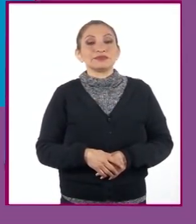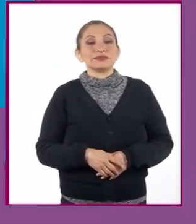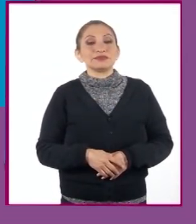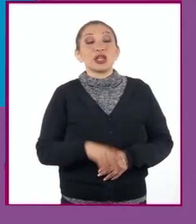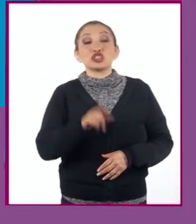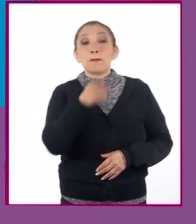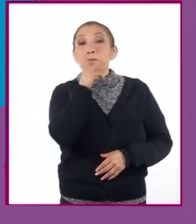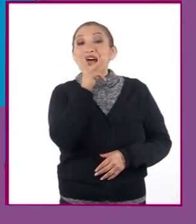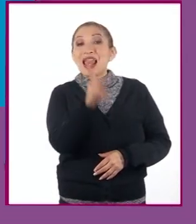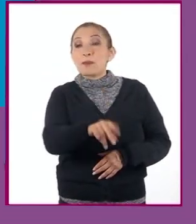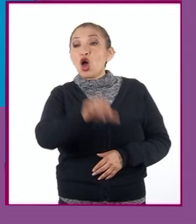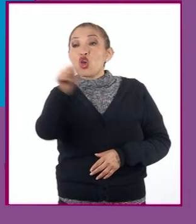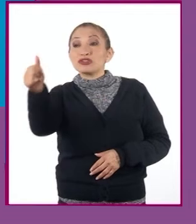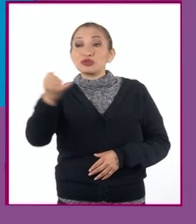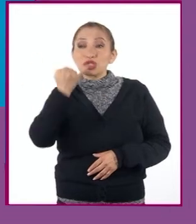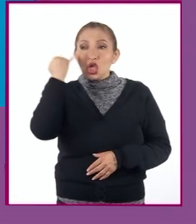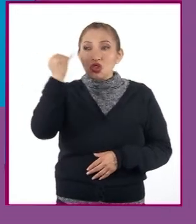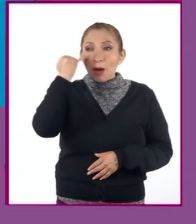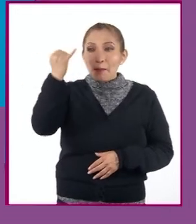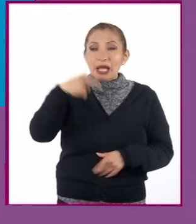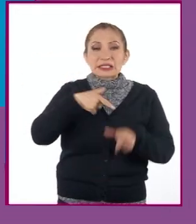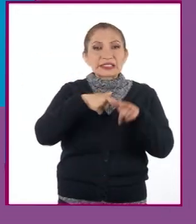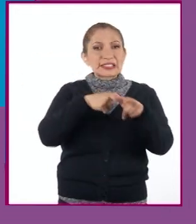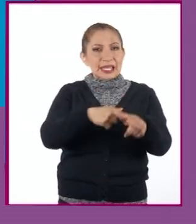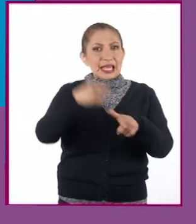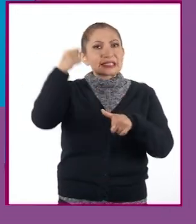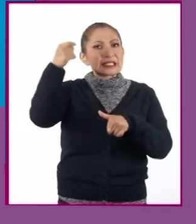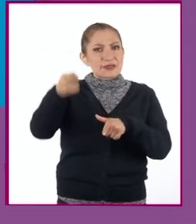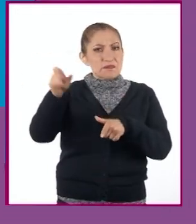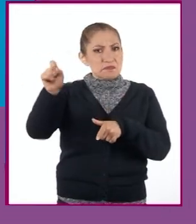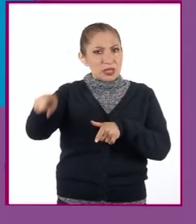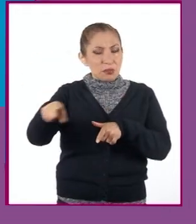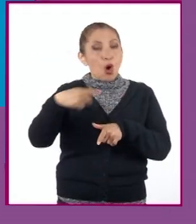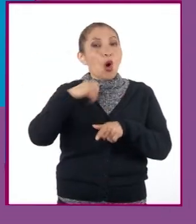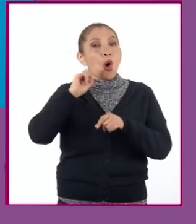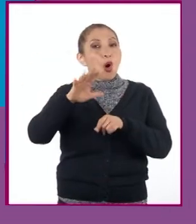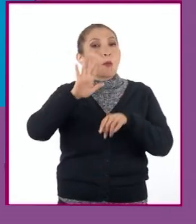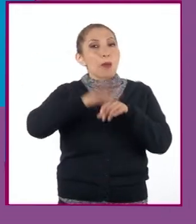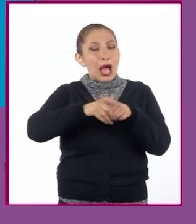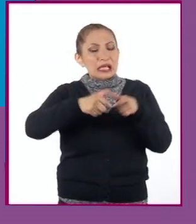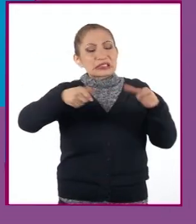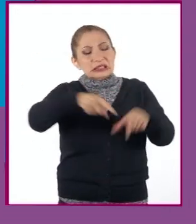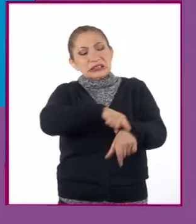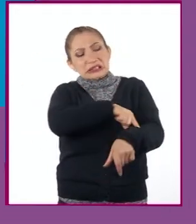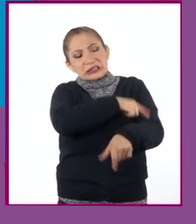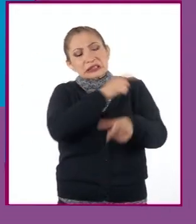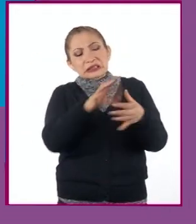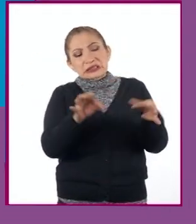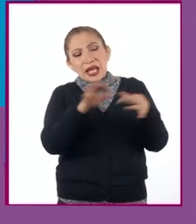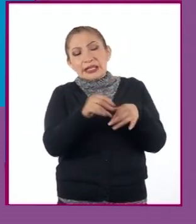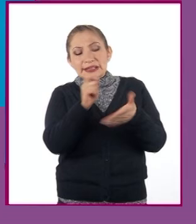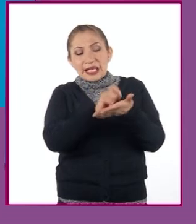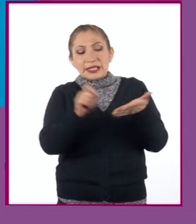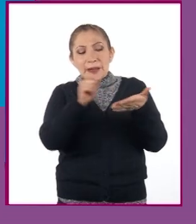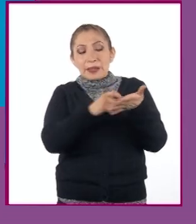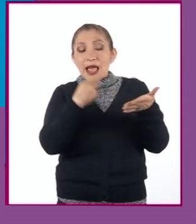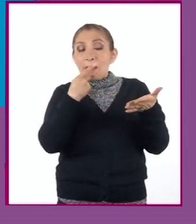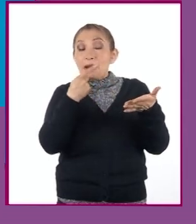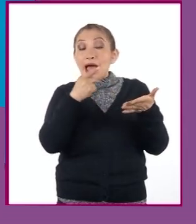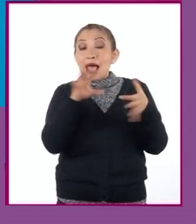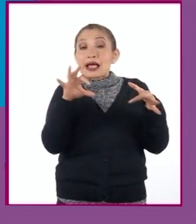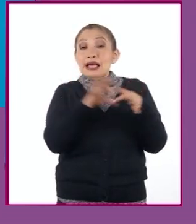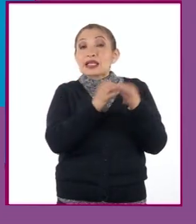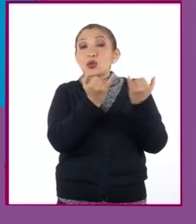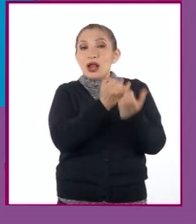Son palabras de otras lenguas que conservan su significado o lo extienden, y que se escriben y pronuncian conforme al